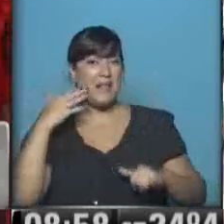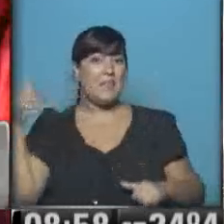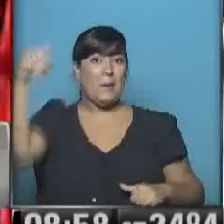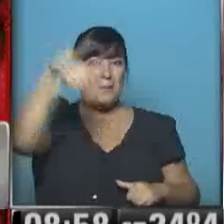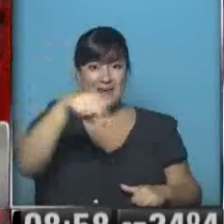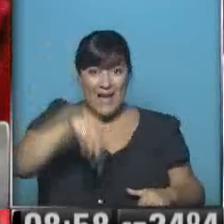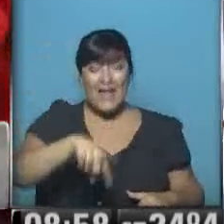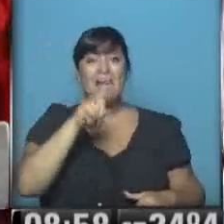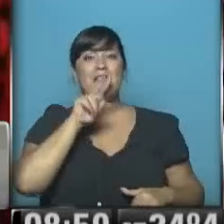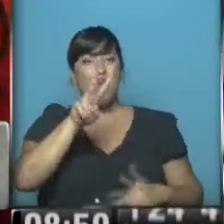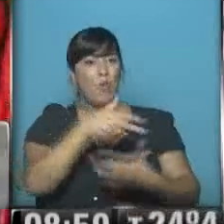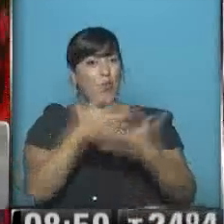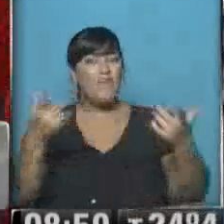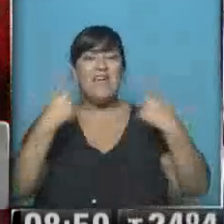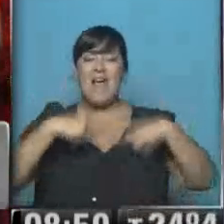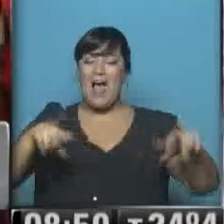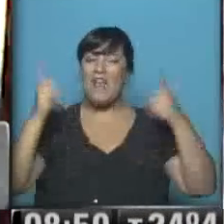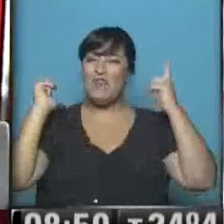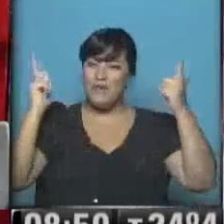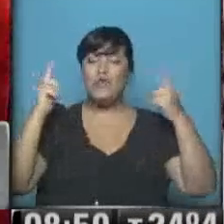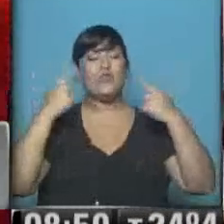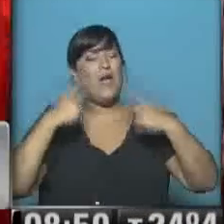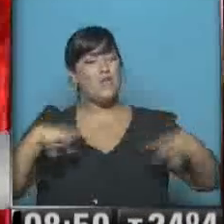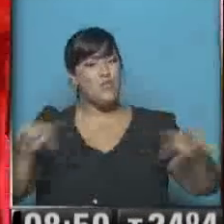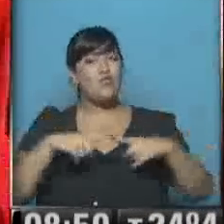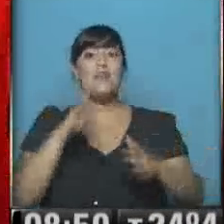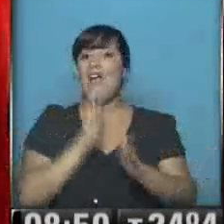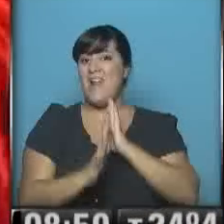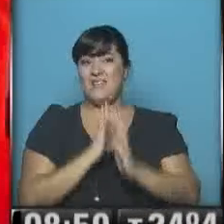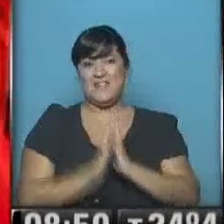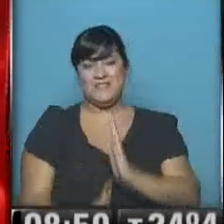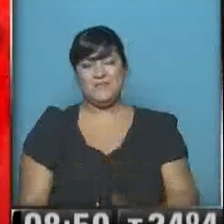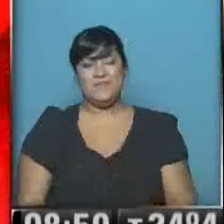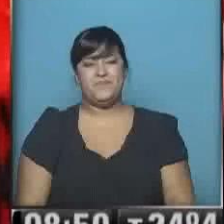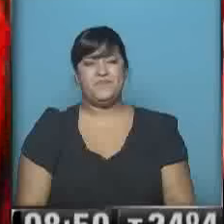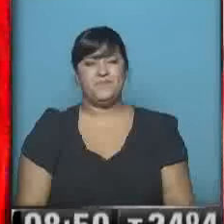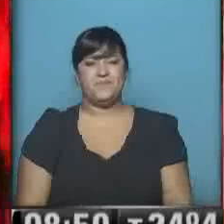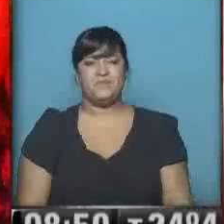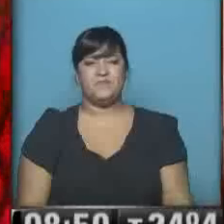disfrutar de muy buena música en forma completamente gratuita. ¿A qué